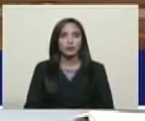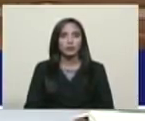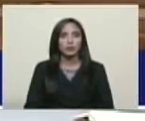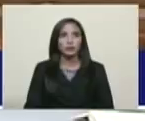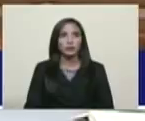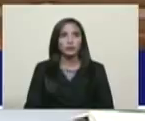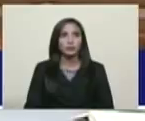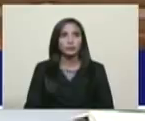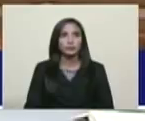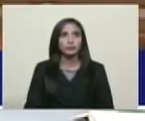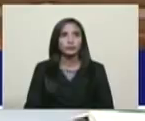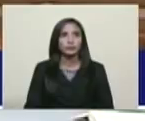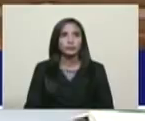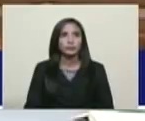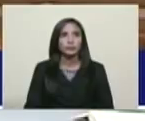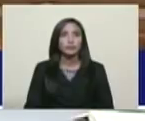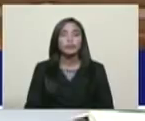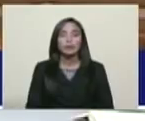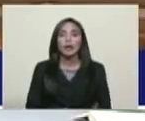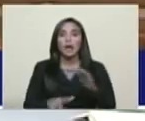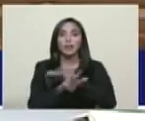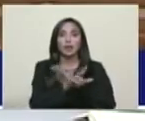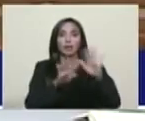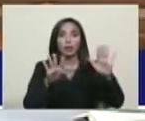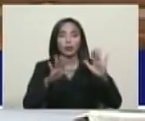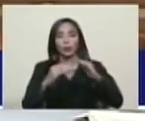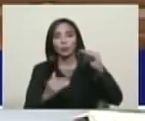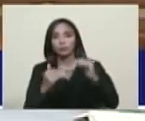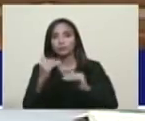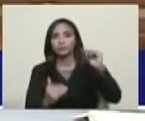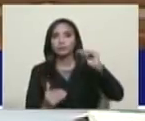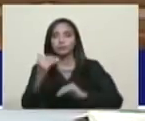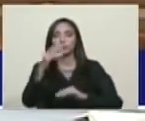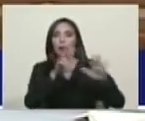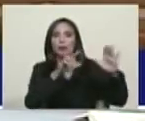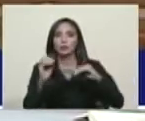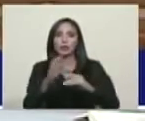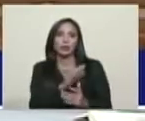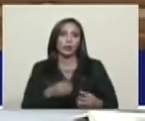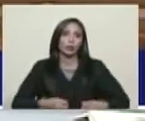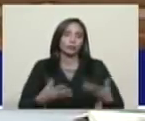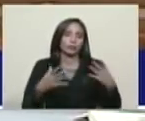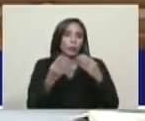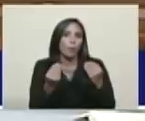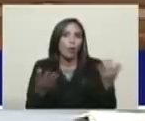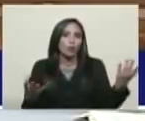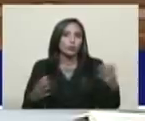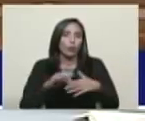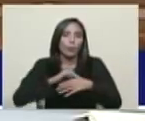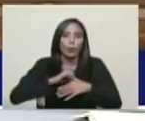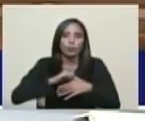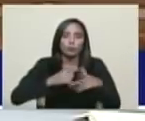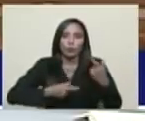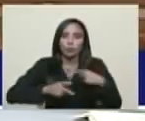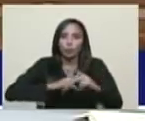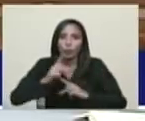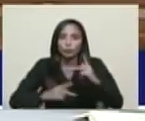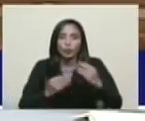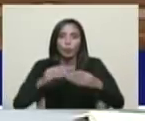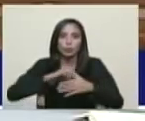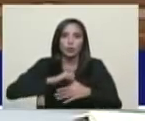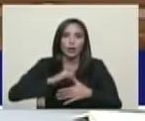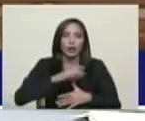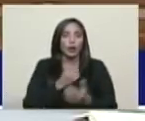esta meta, este cumplimiento de 39 del 80, nos ponemos buchones. ¿Verdad? Buchones, el